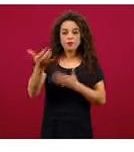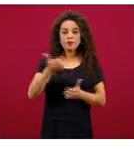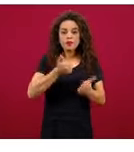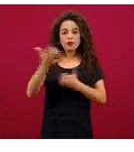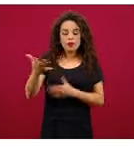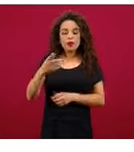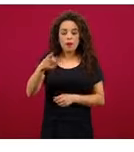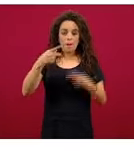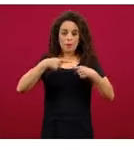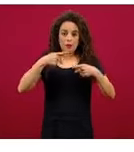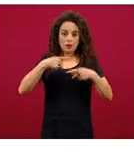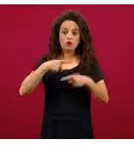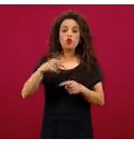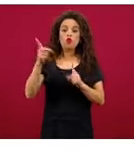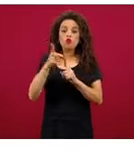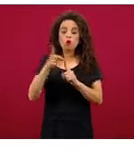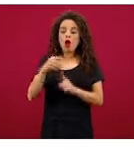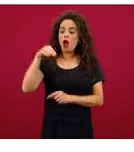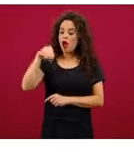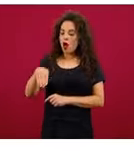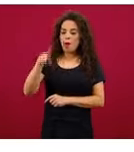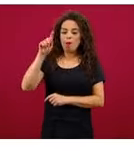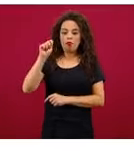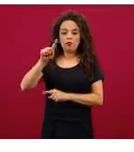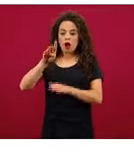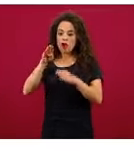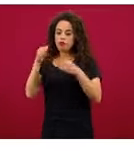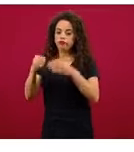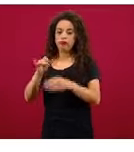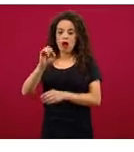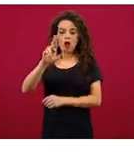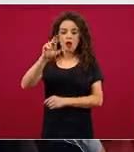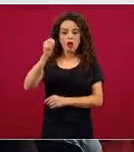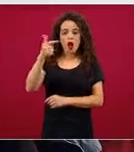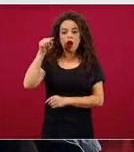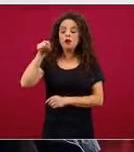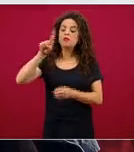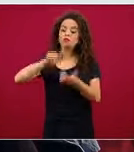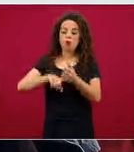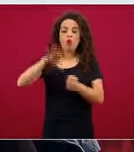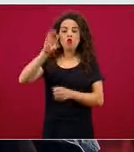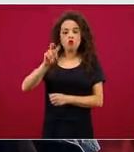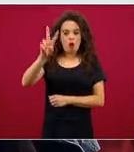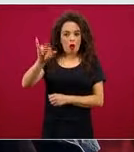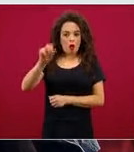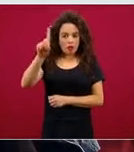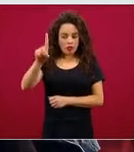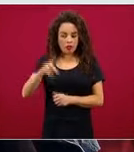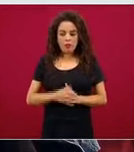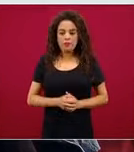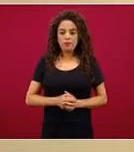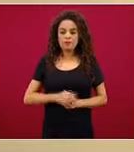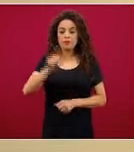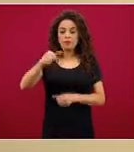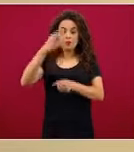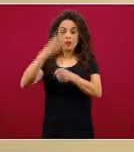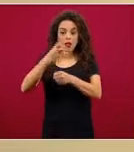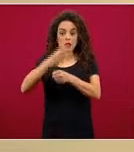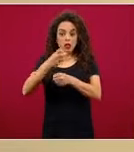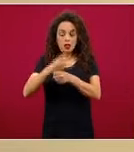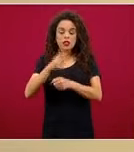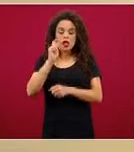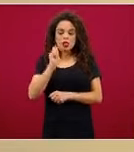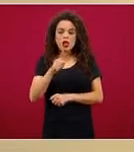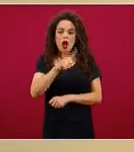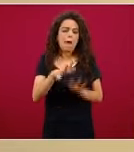MT específico, IRAC, en este caso COVID. Y el tercer modelo es mixto. En una